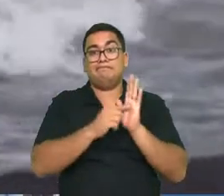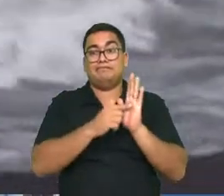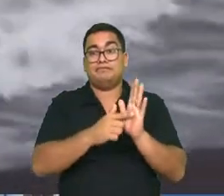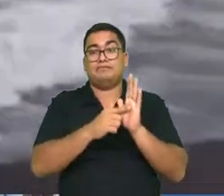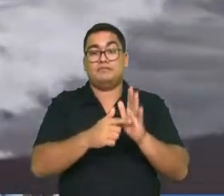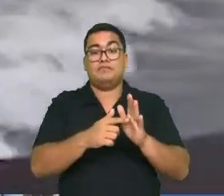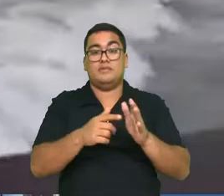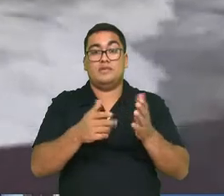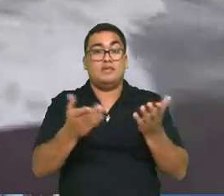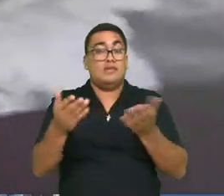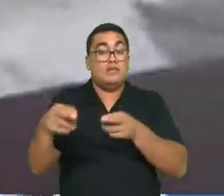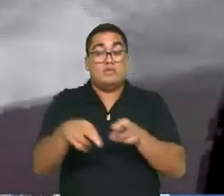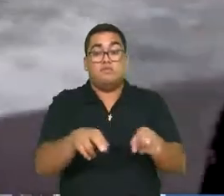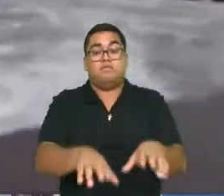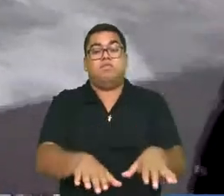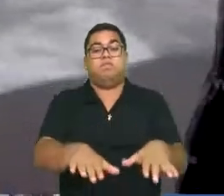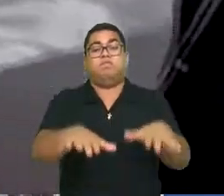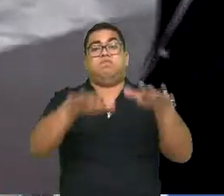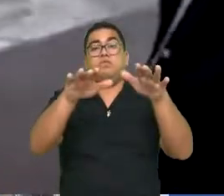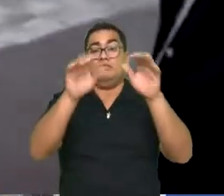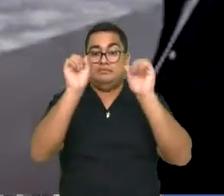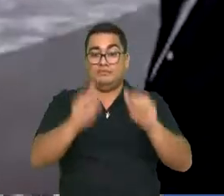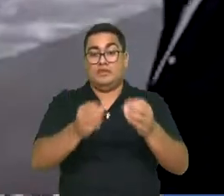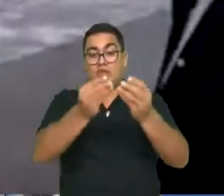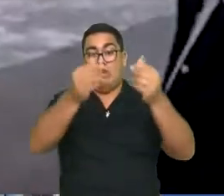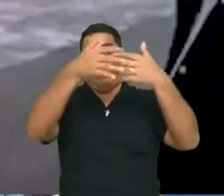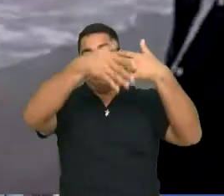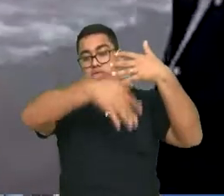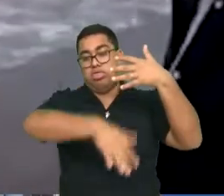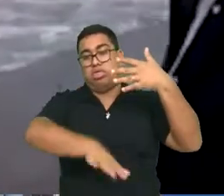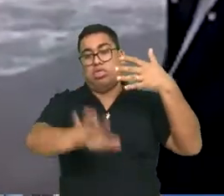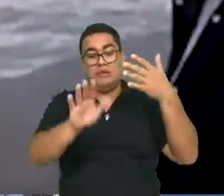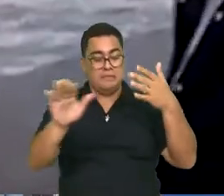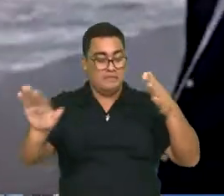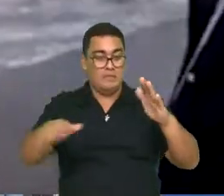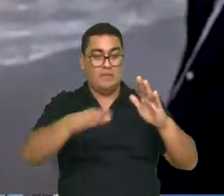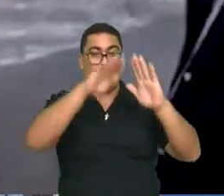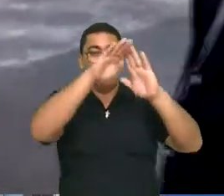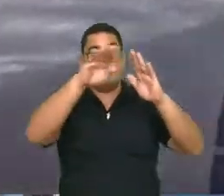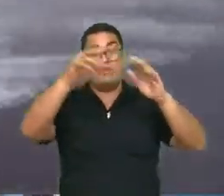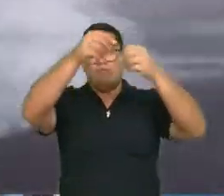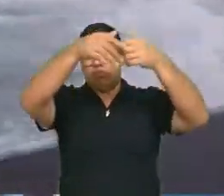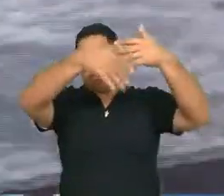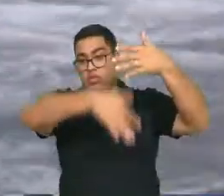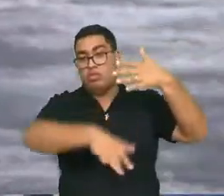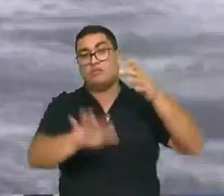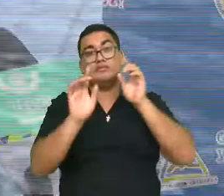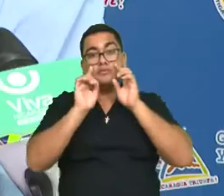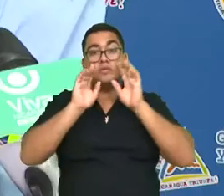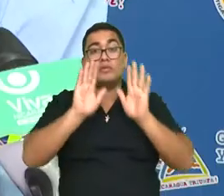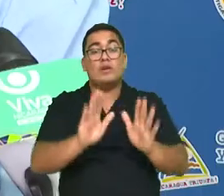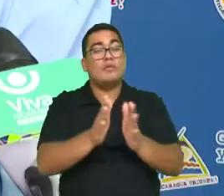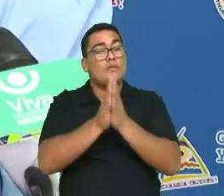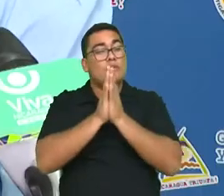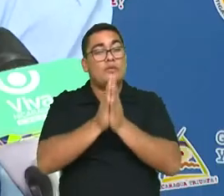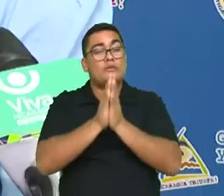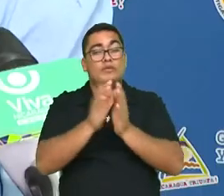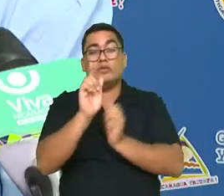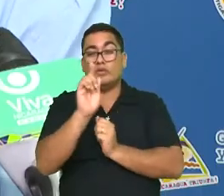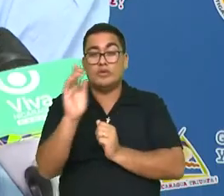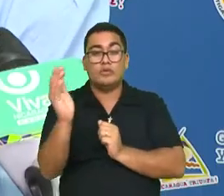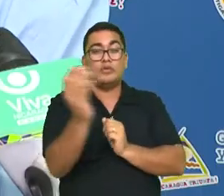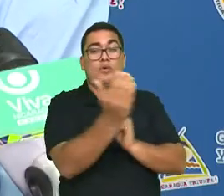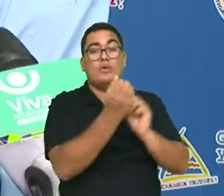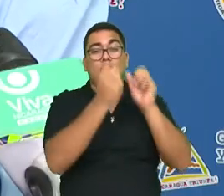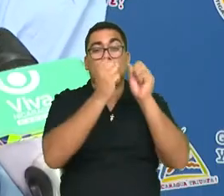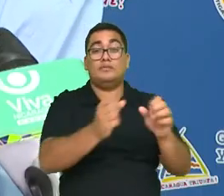crecimiento de los lechos de los ríos, deslizamiento en las zonas montañosas, y yo quisiera que todos los compañeros y